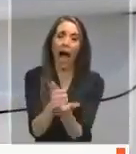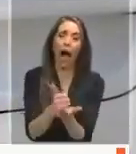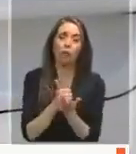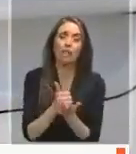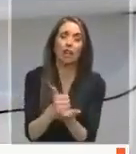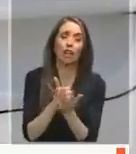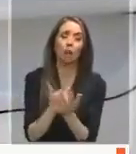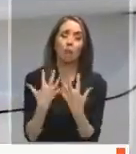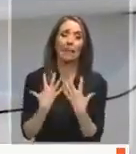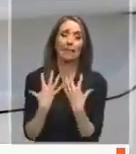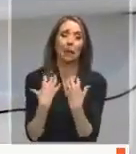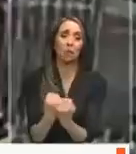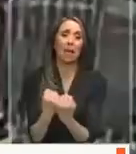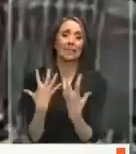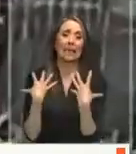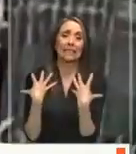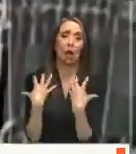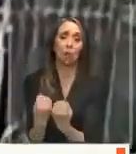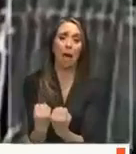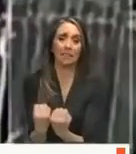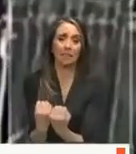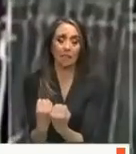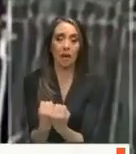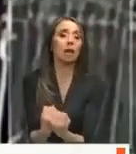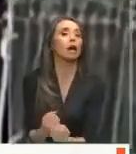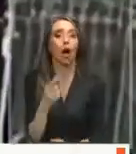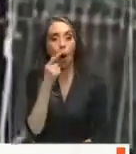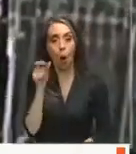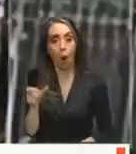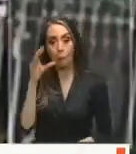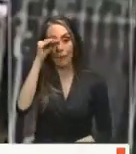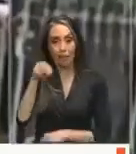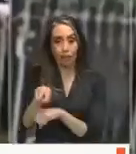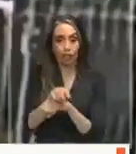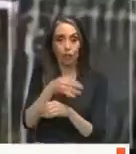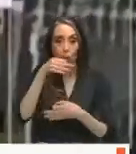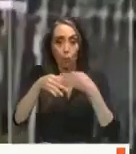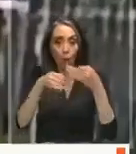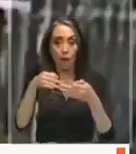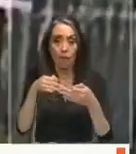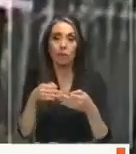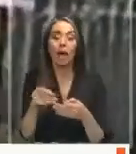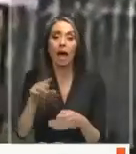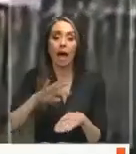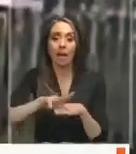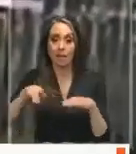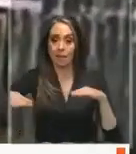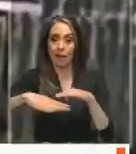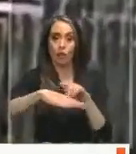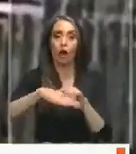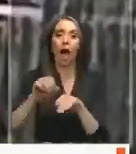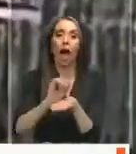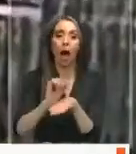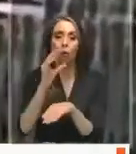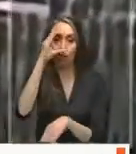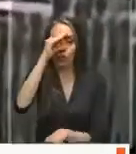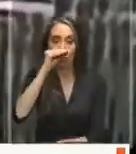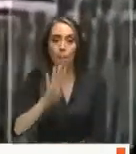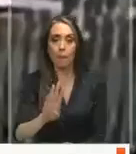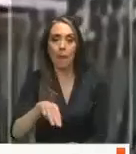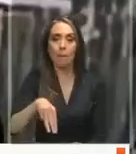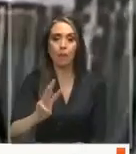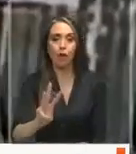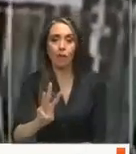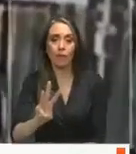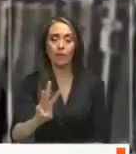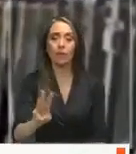auxilio, me están secuestrando. Según su testimonio, los asaltantes se movilizaban en un auto oscuro parecido a un BMW y escaparon